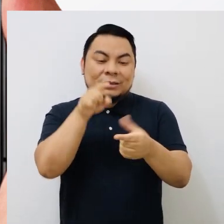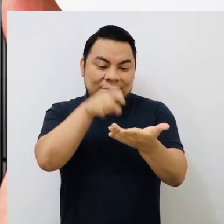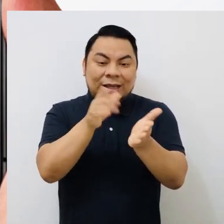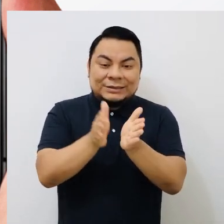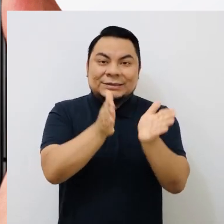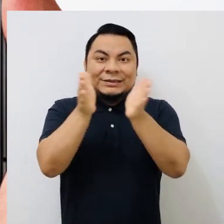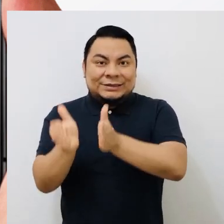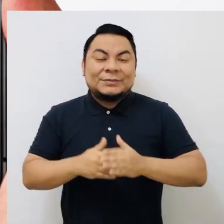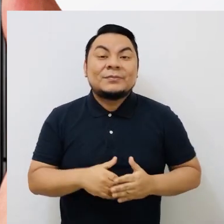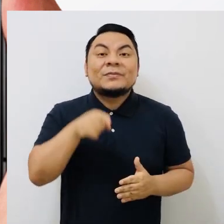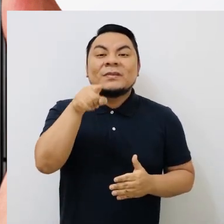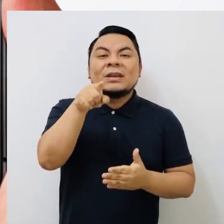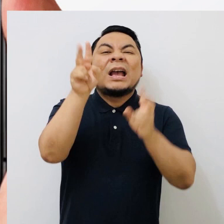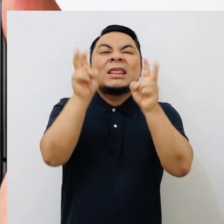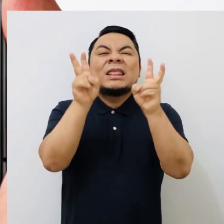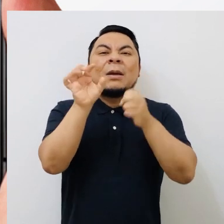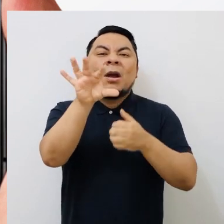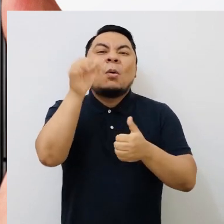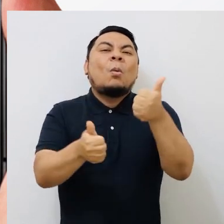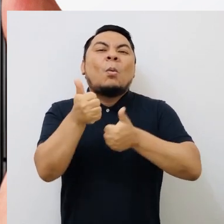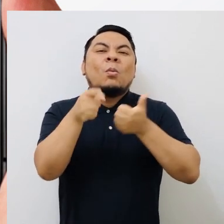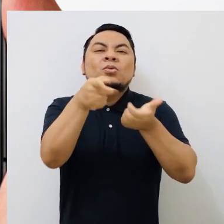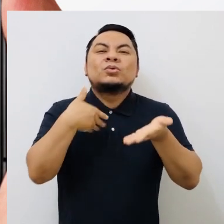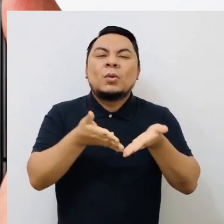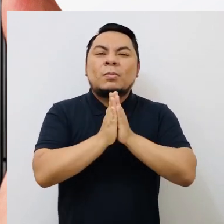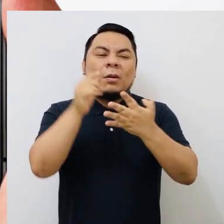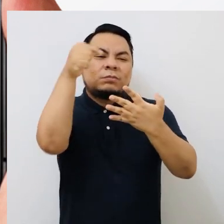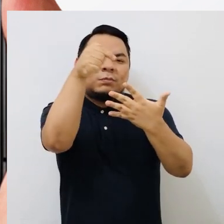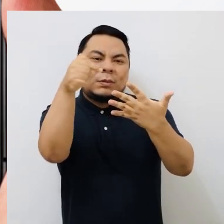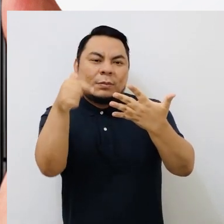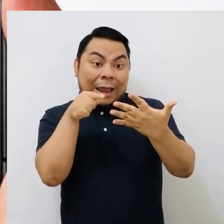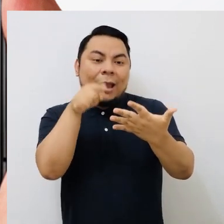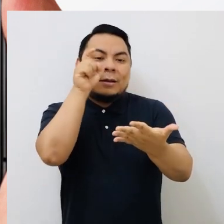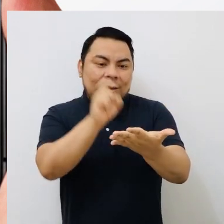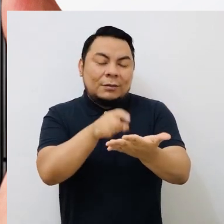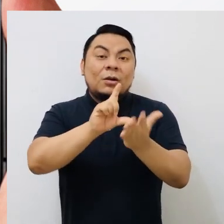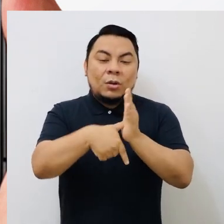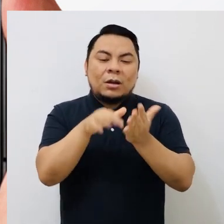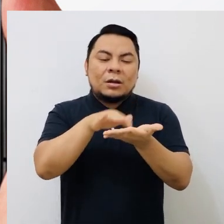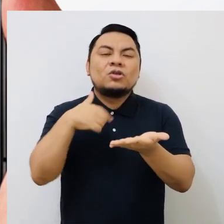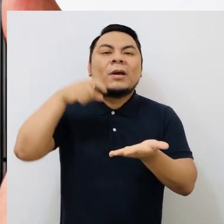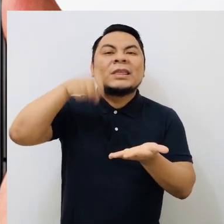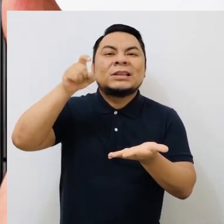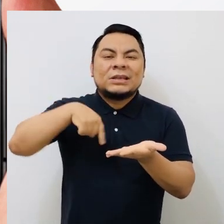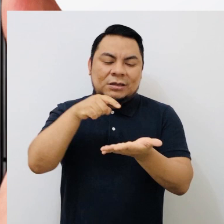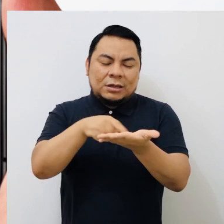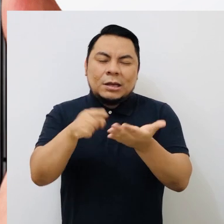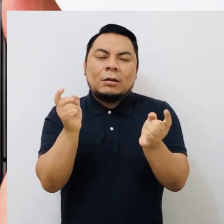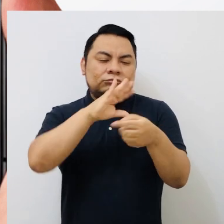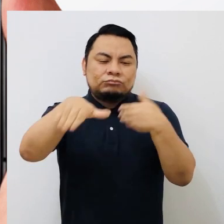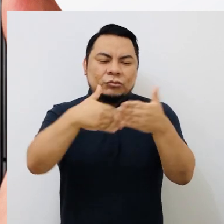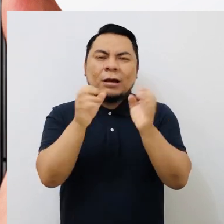general relacionado con tu solicitud de información y describe la información que requieras de manera concreta y precisa, así